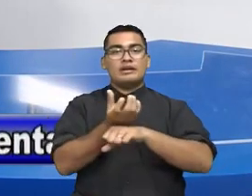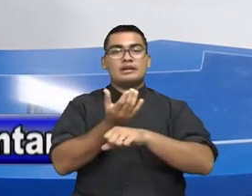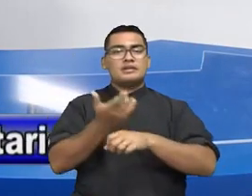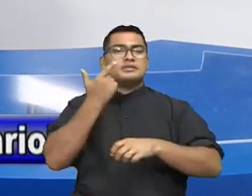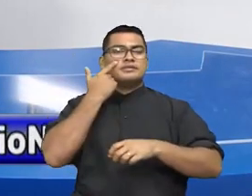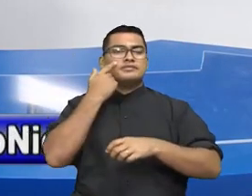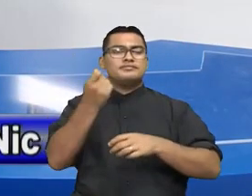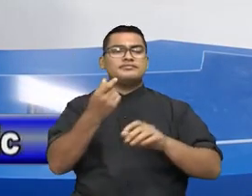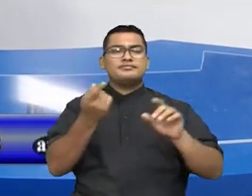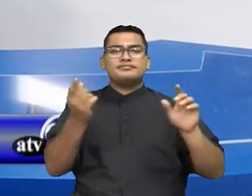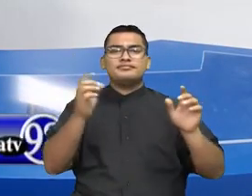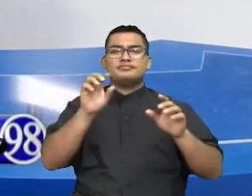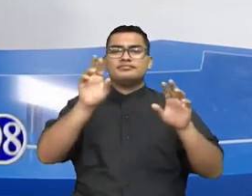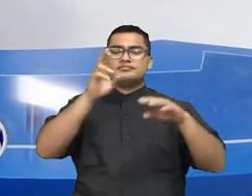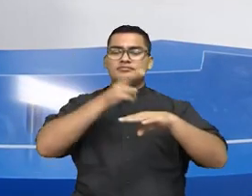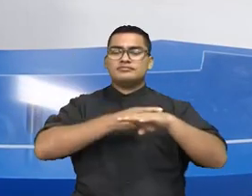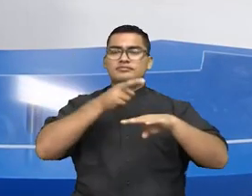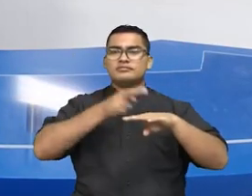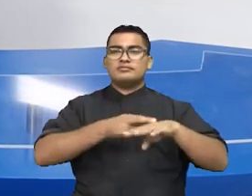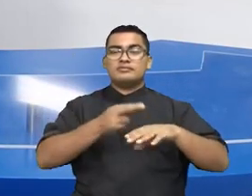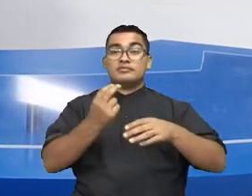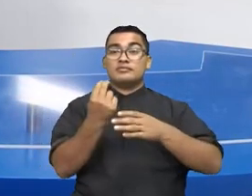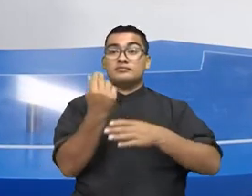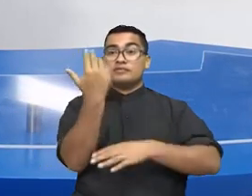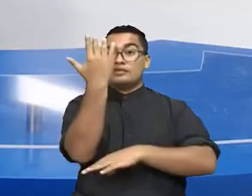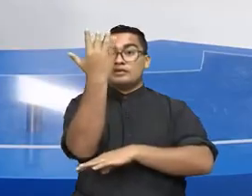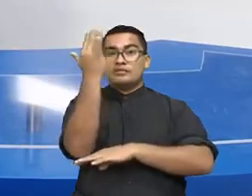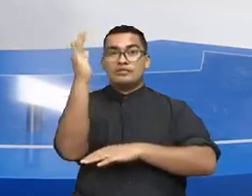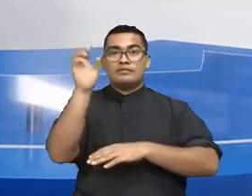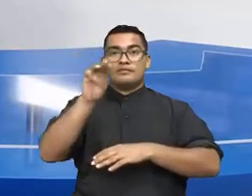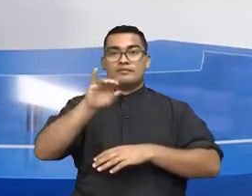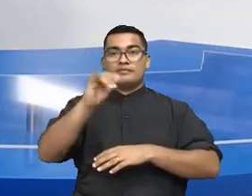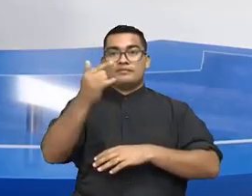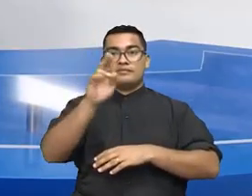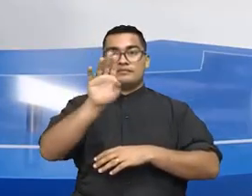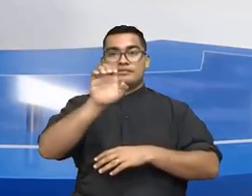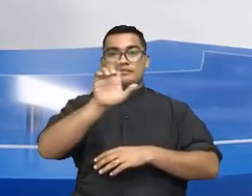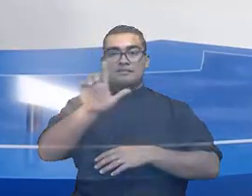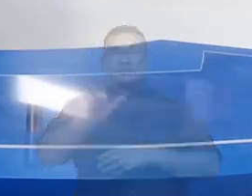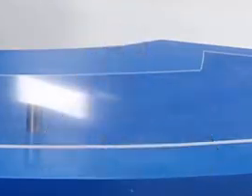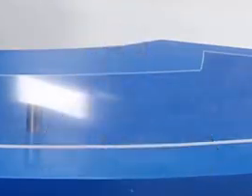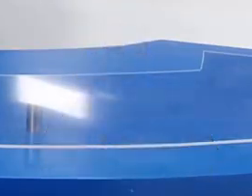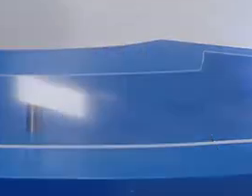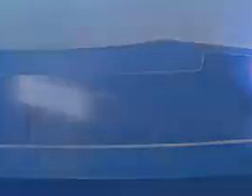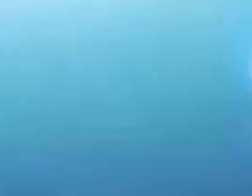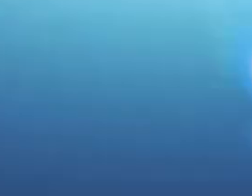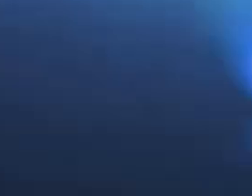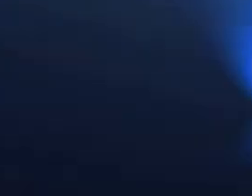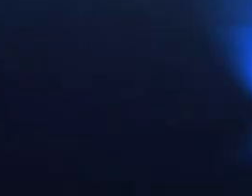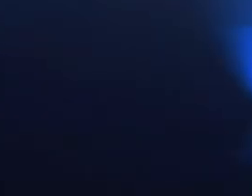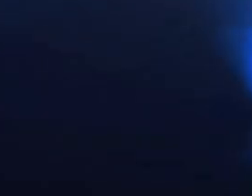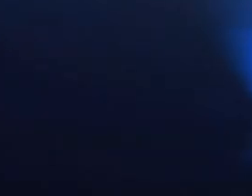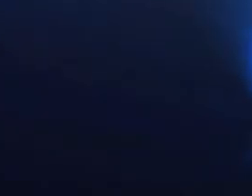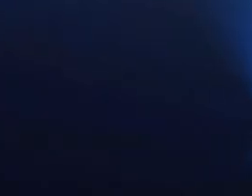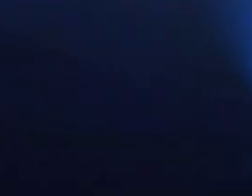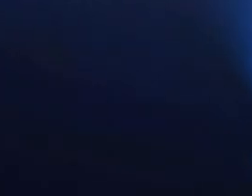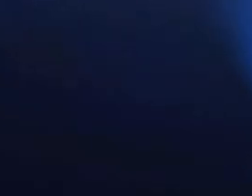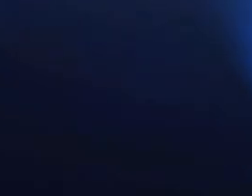una reforma al marco regulatorio forestal. Miguel Carranza Mena con más detalles.